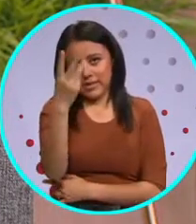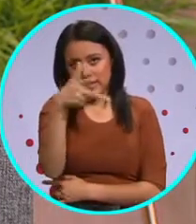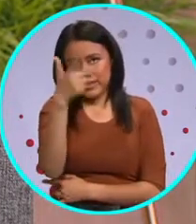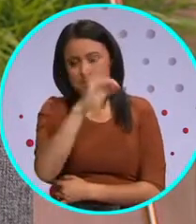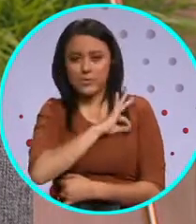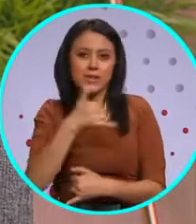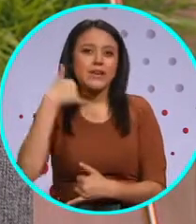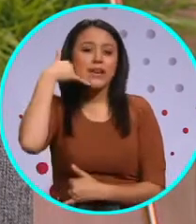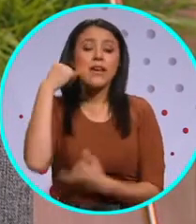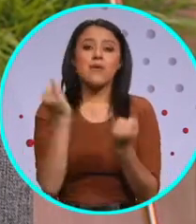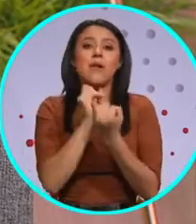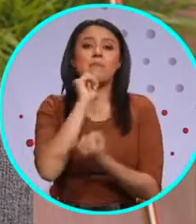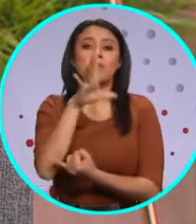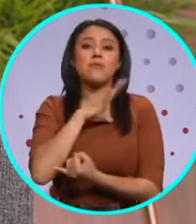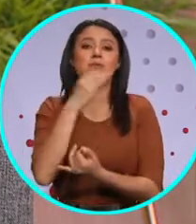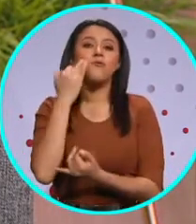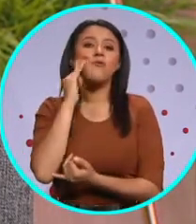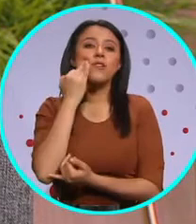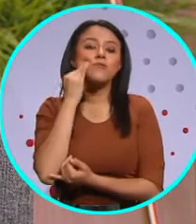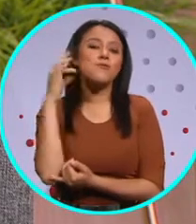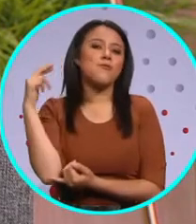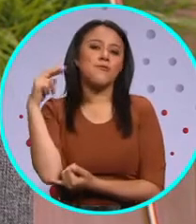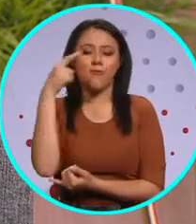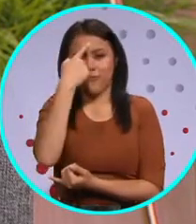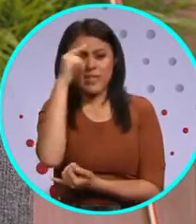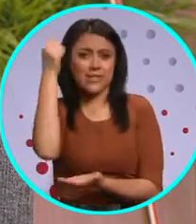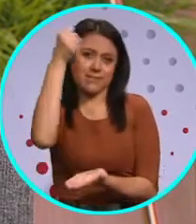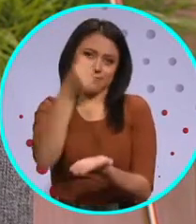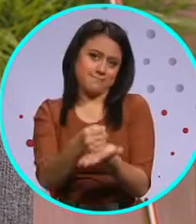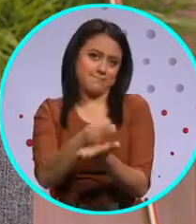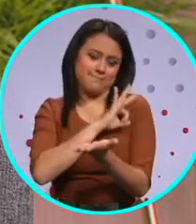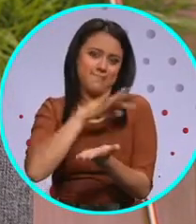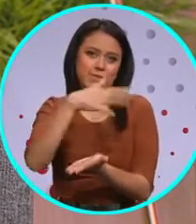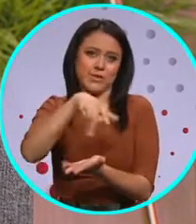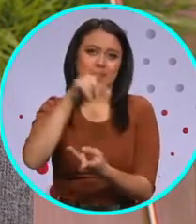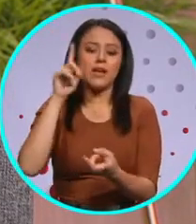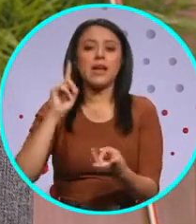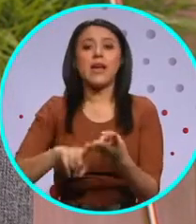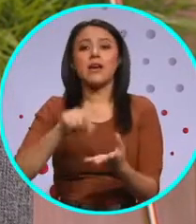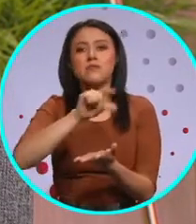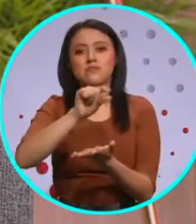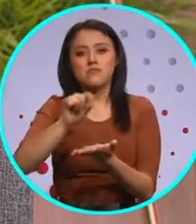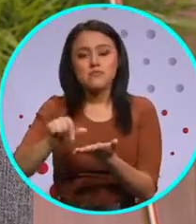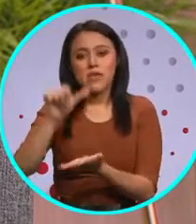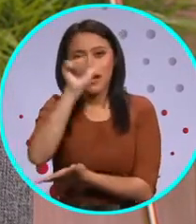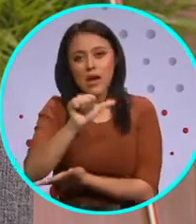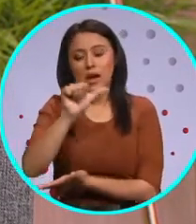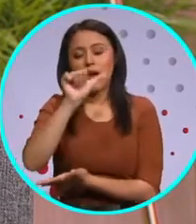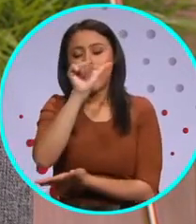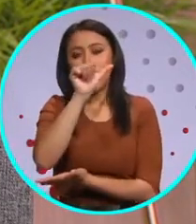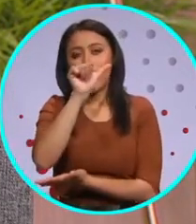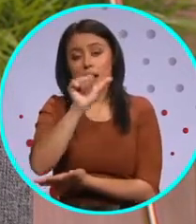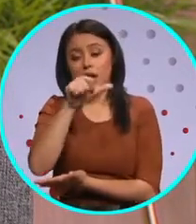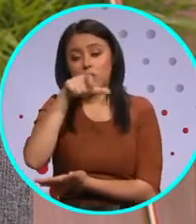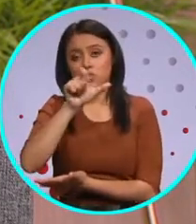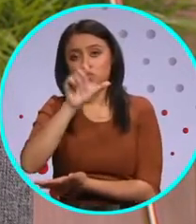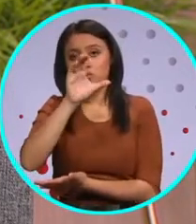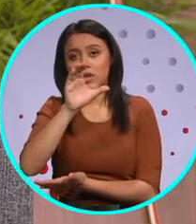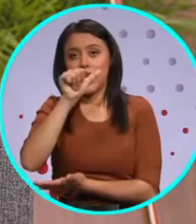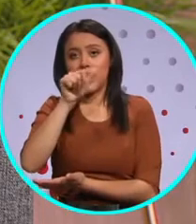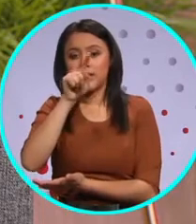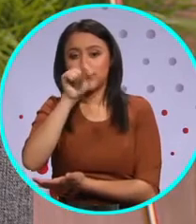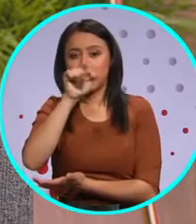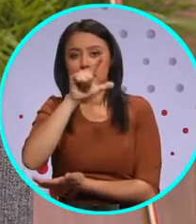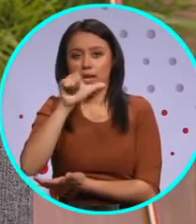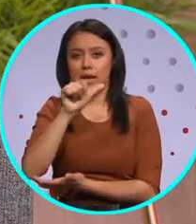supuesto no se encuentran en facebook sencillo como a quien corresponda en twitter acuse azteca y por supuesto jorge